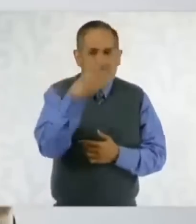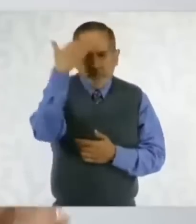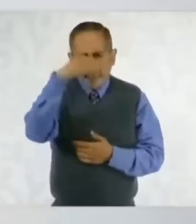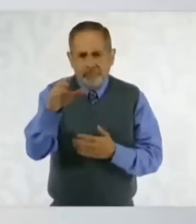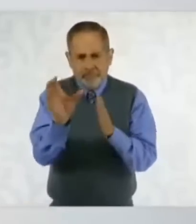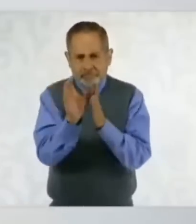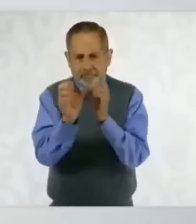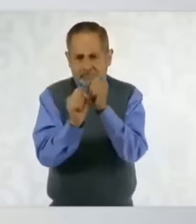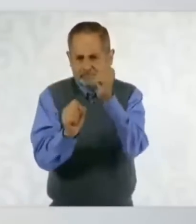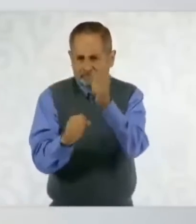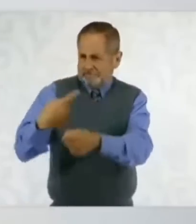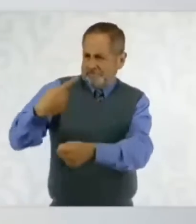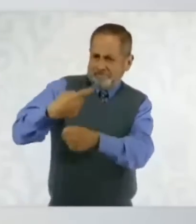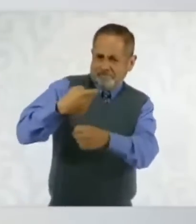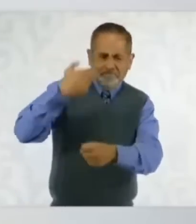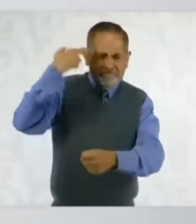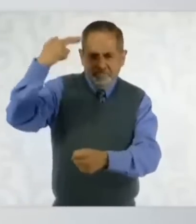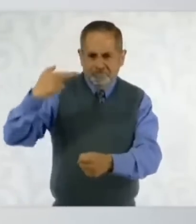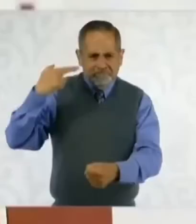ley máxima,